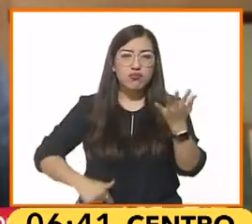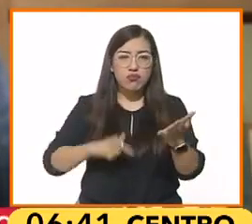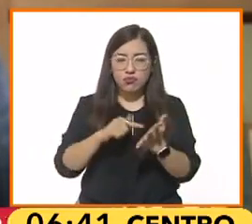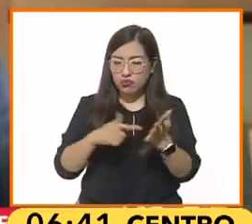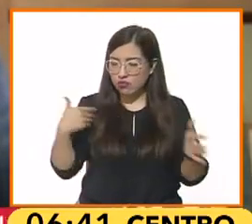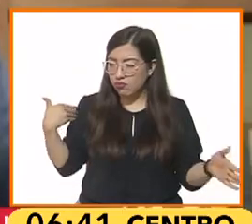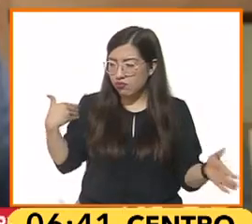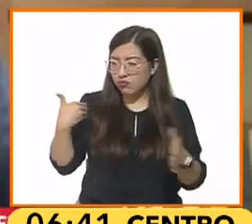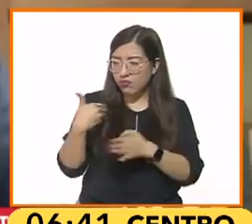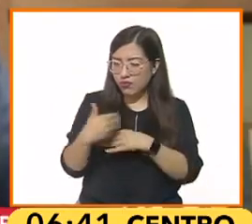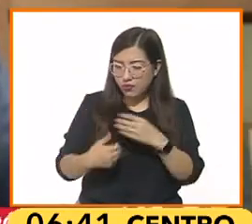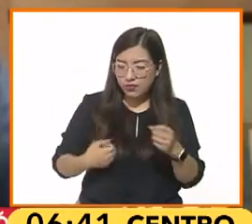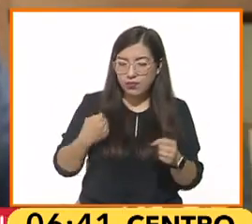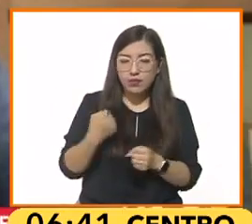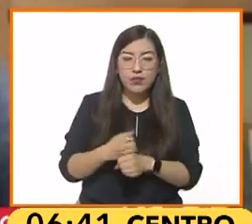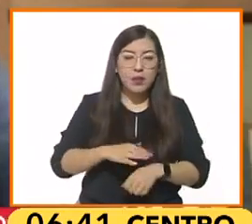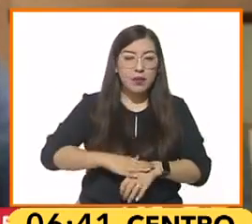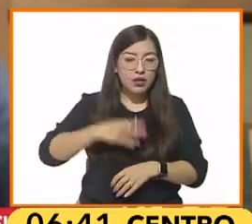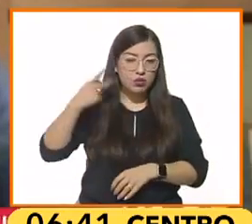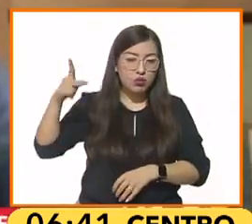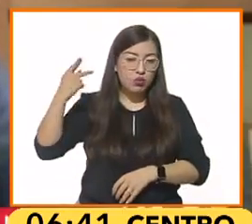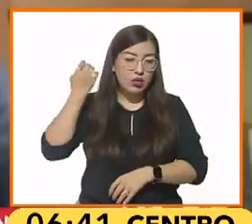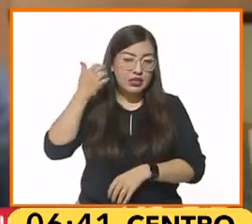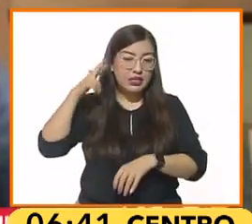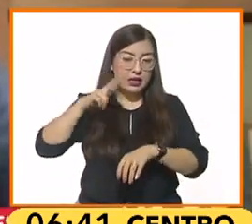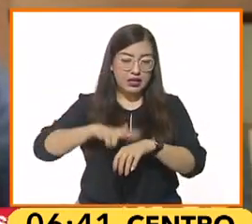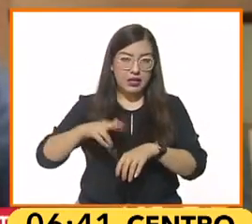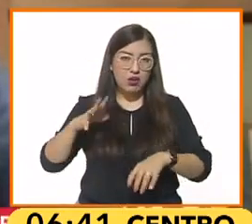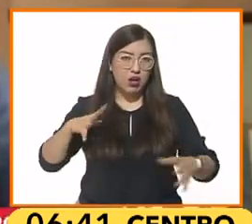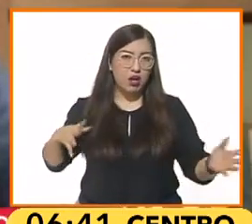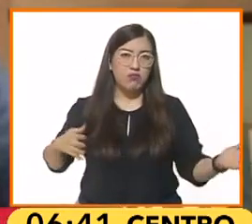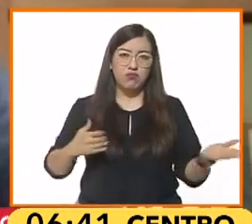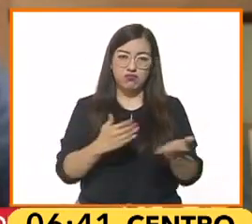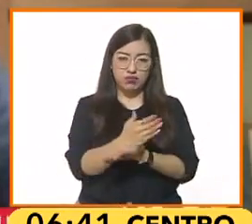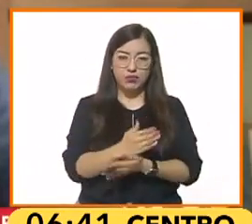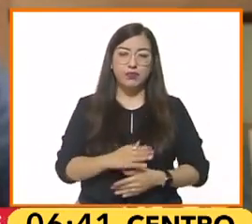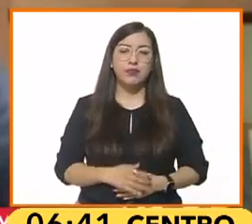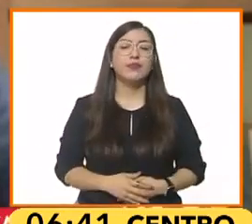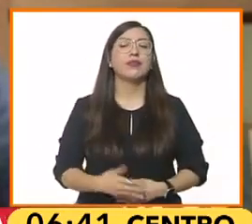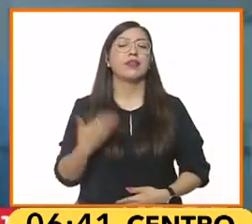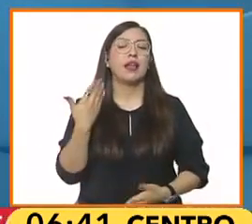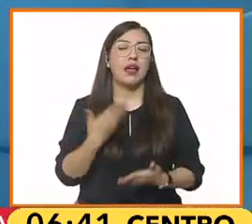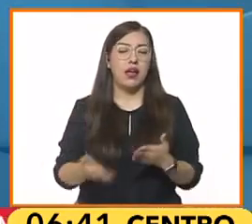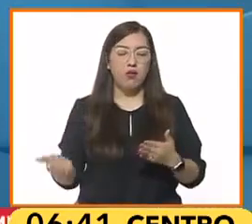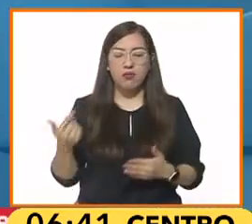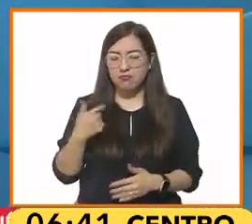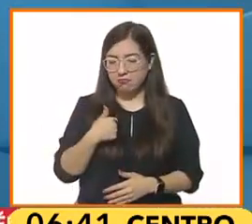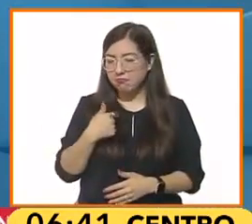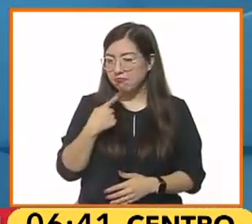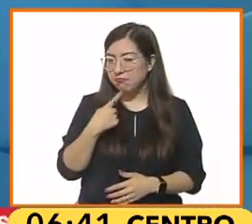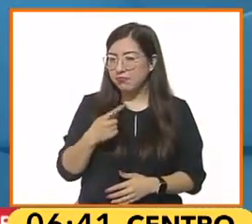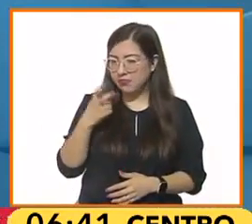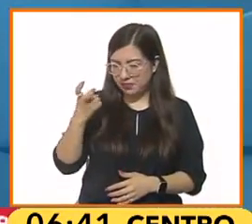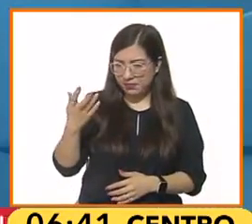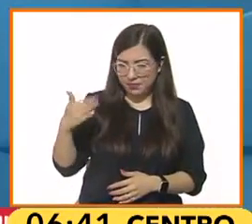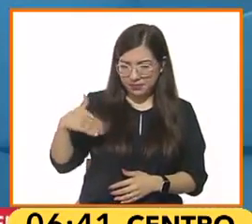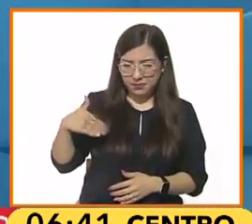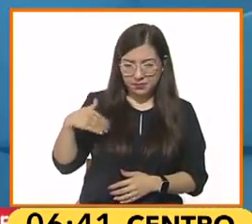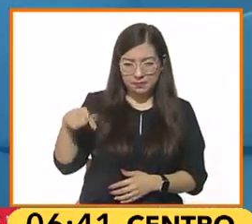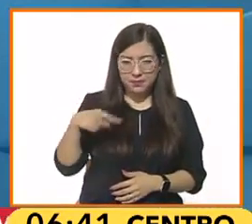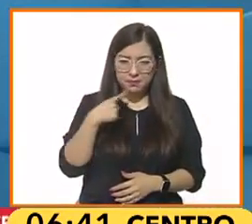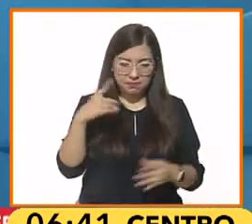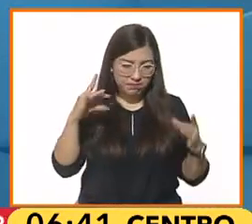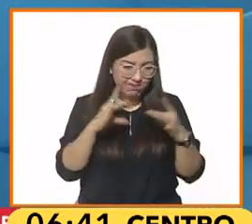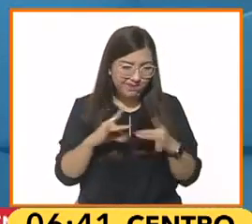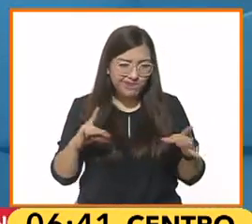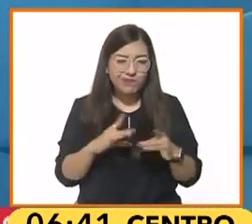años por potencias extranjeras. Bueno. Claro. Ahora bien, profesor, en ese mismo sentido que usted menciona de cómo se extiende